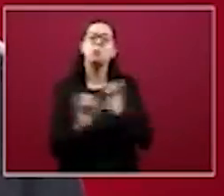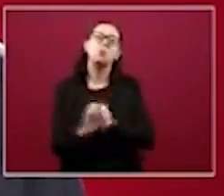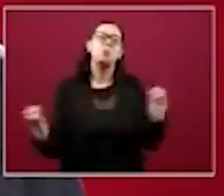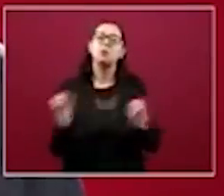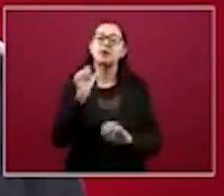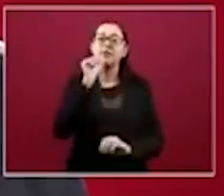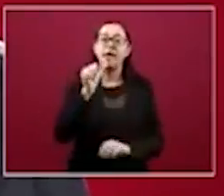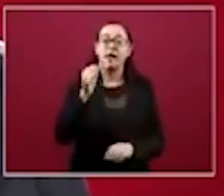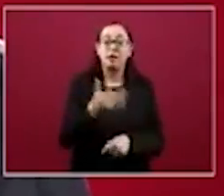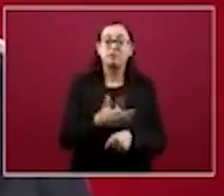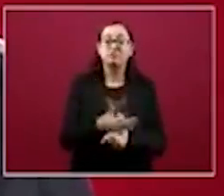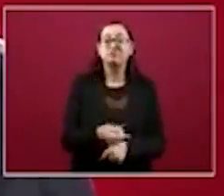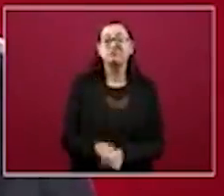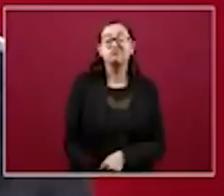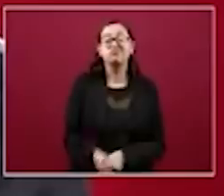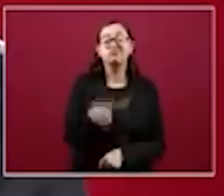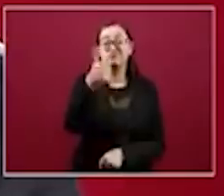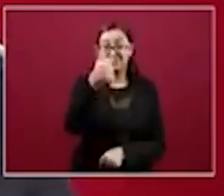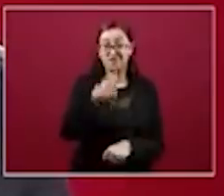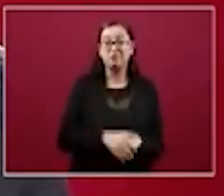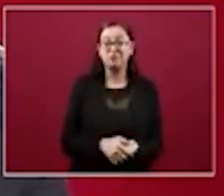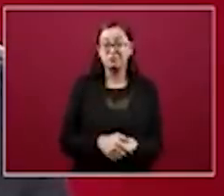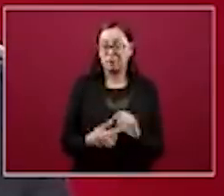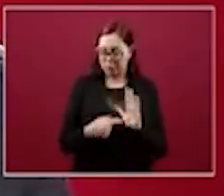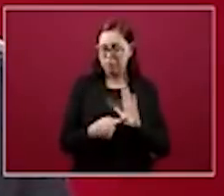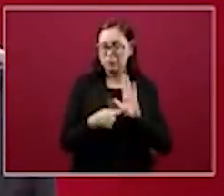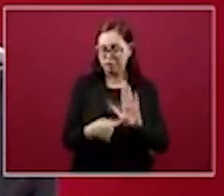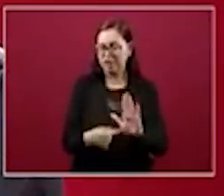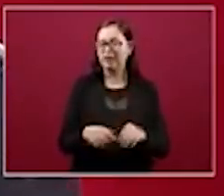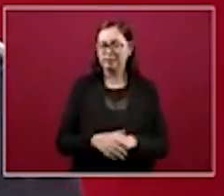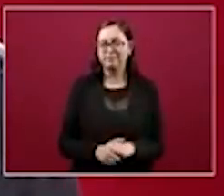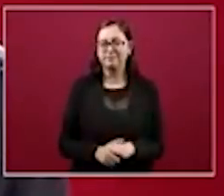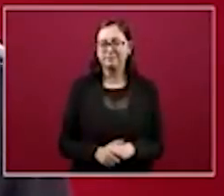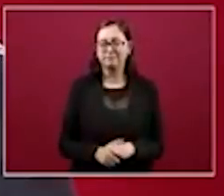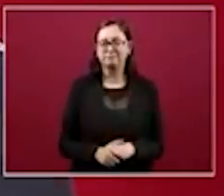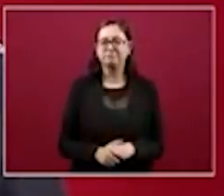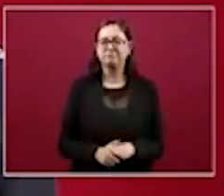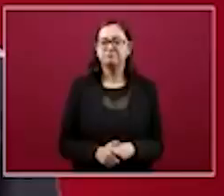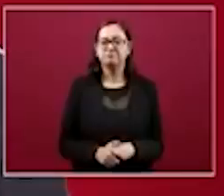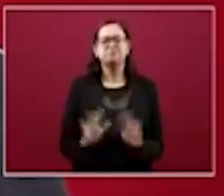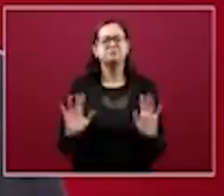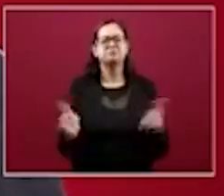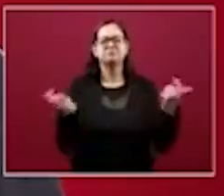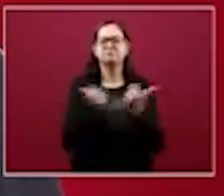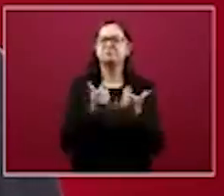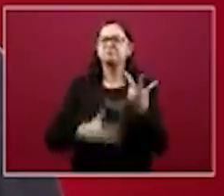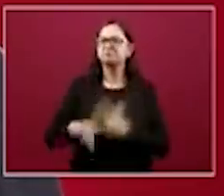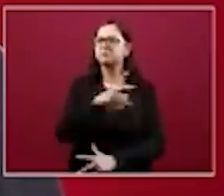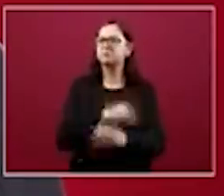La primera vez, y se los vamos a demostrar. O sea, tenemos finanzas públicas sanas.